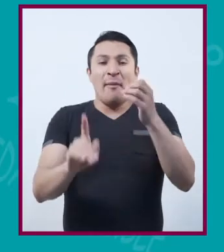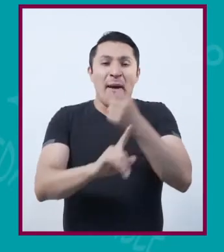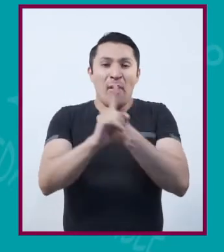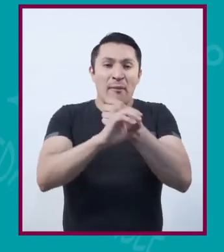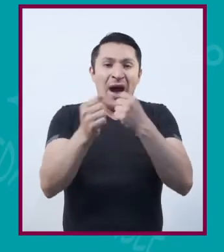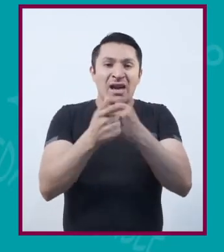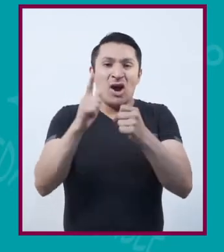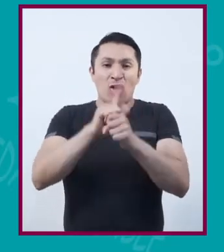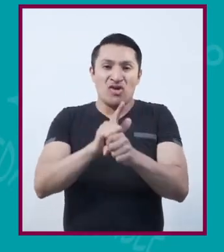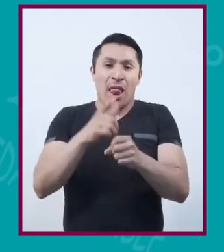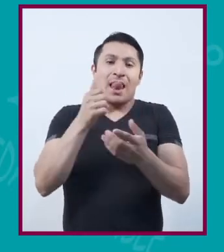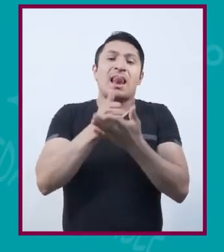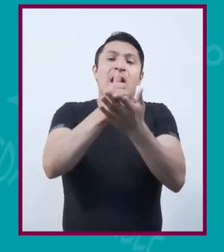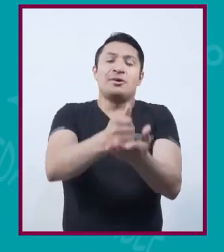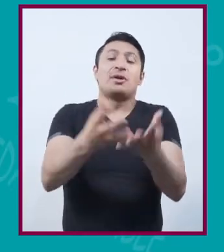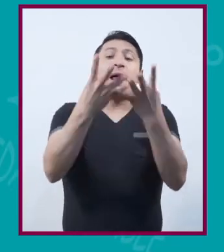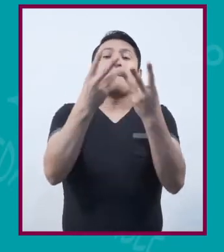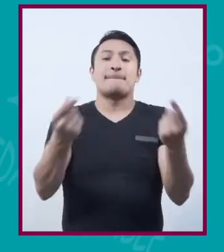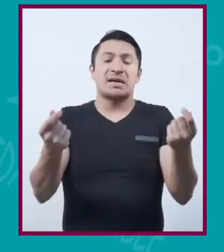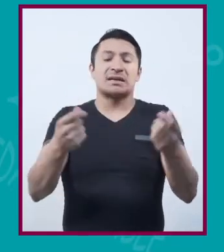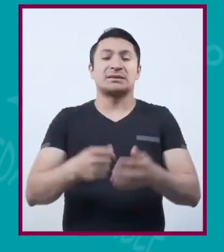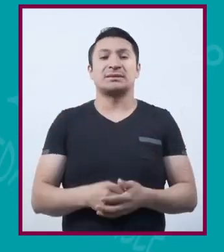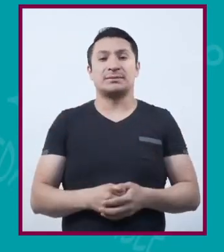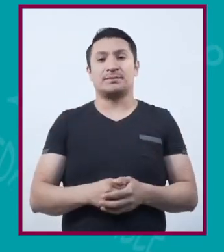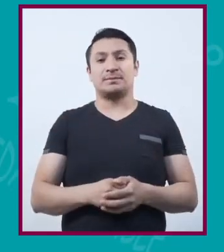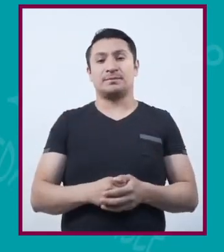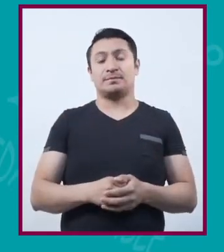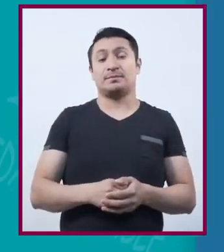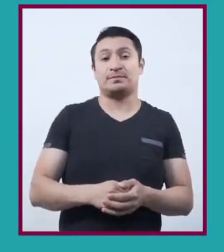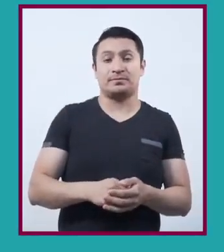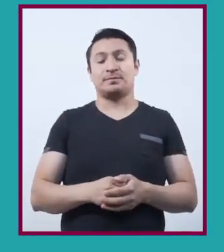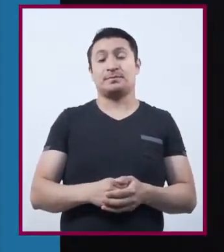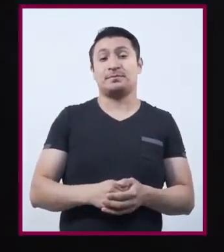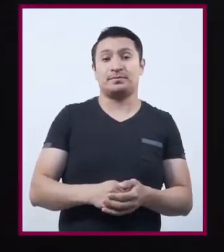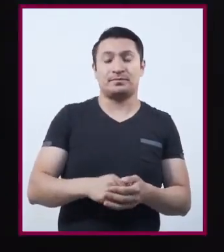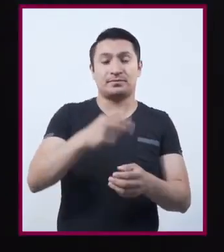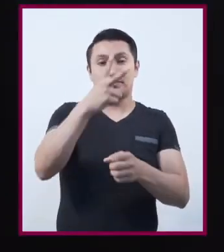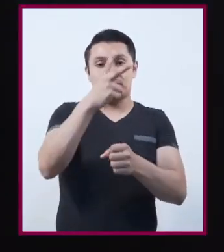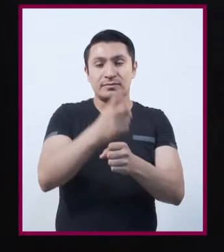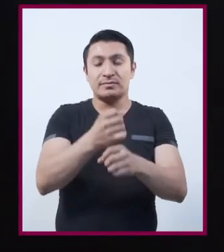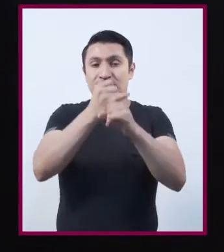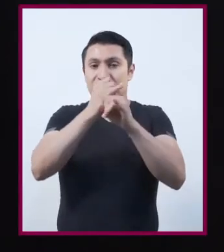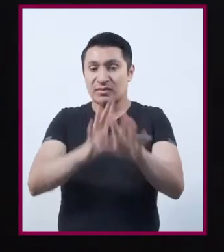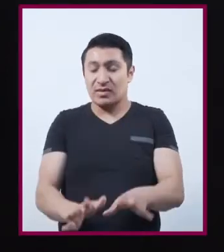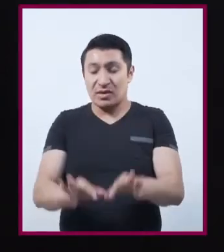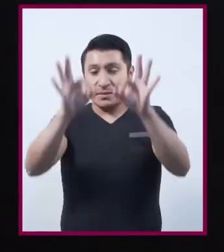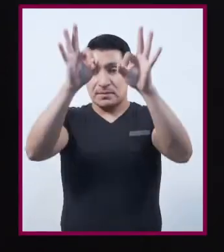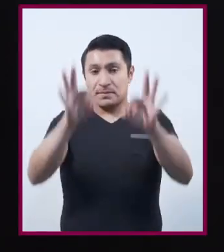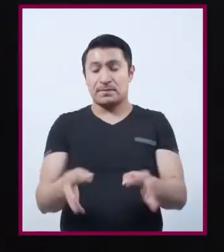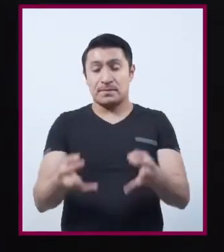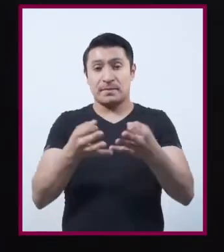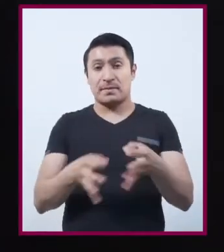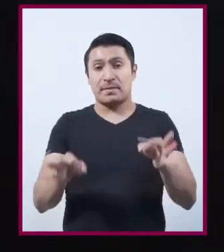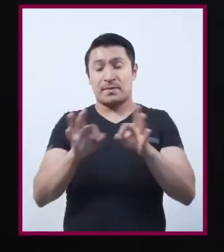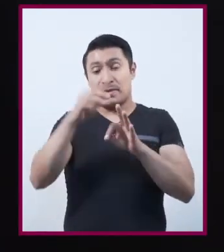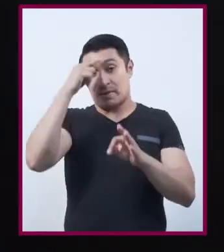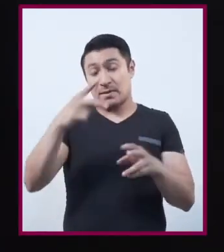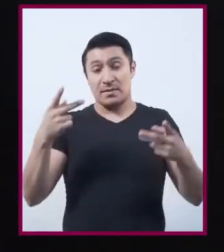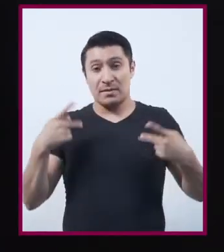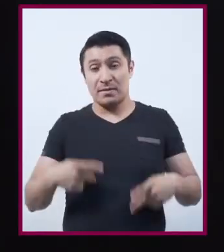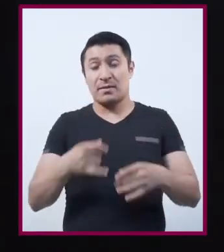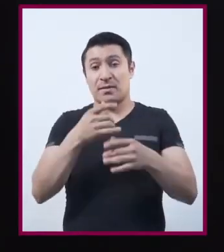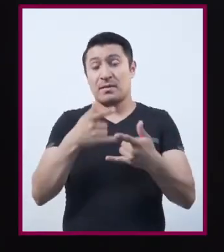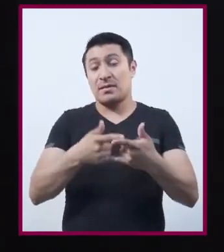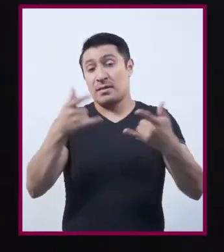las dinámicas de los problemas sociales que nos acosan. La segunda fuente de información más importante para las y